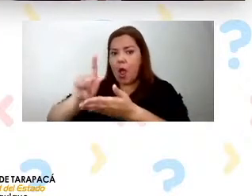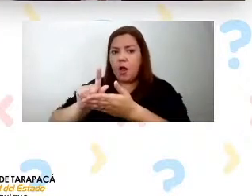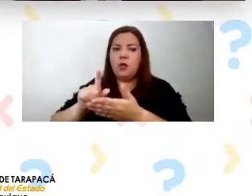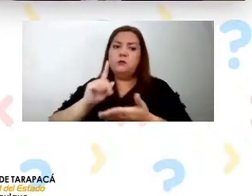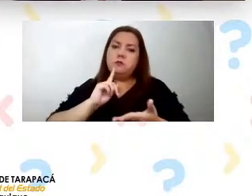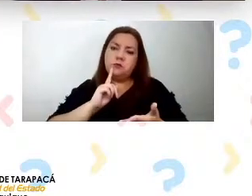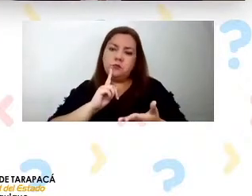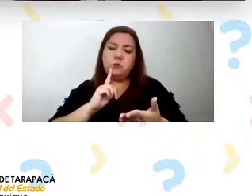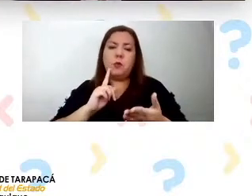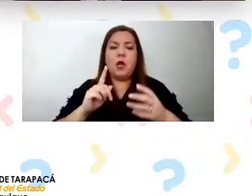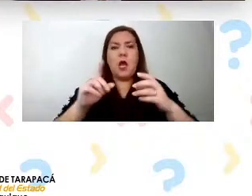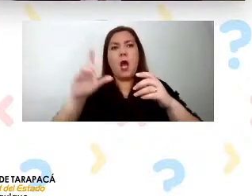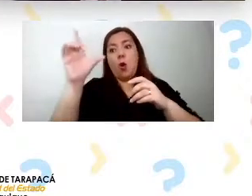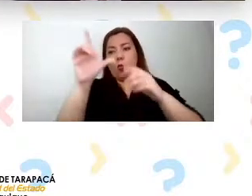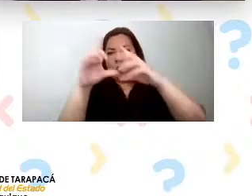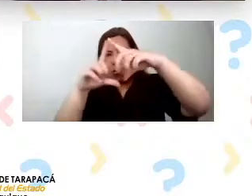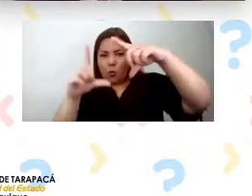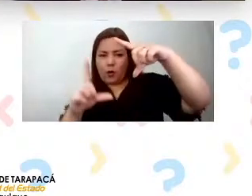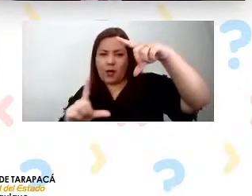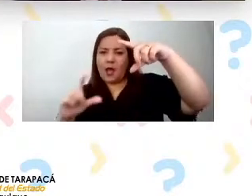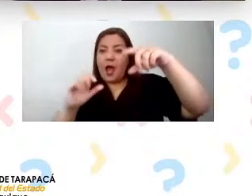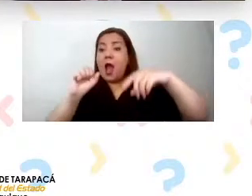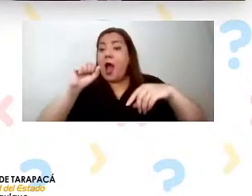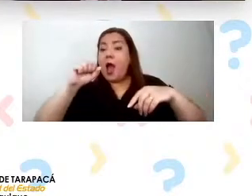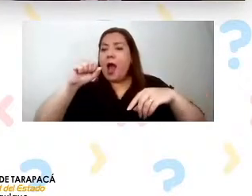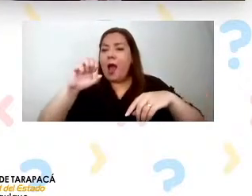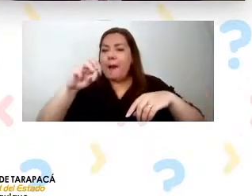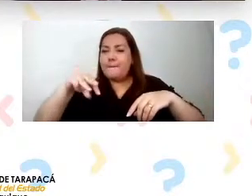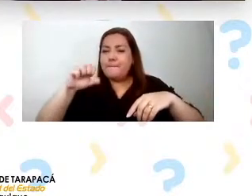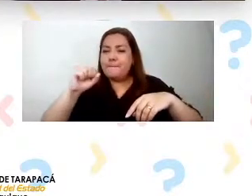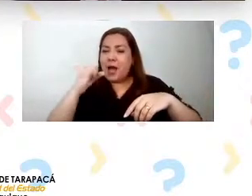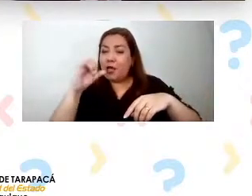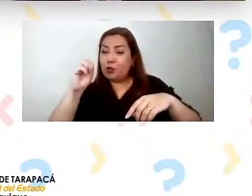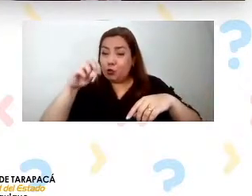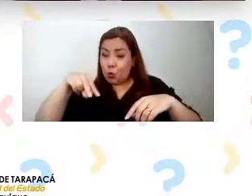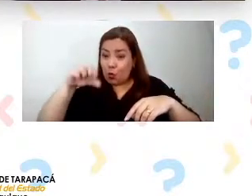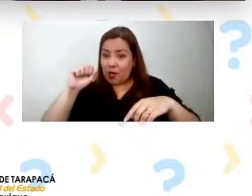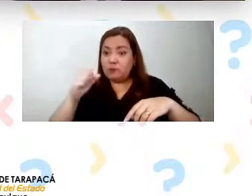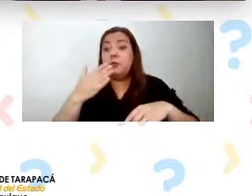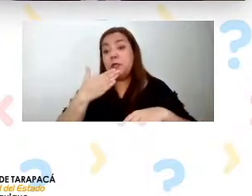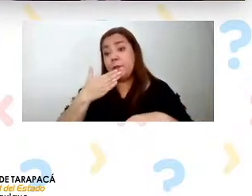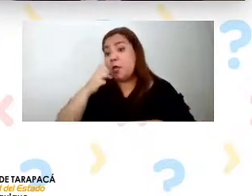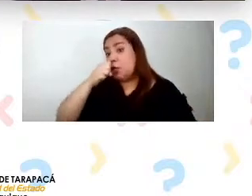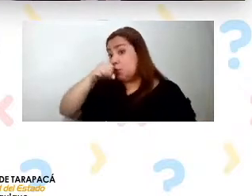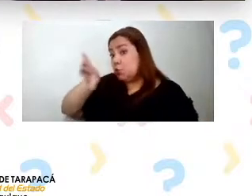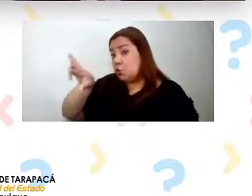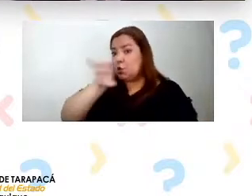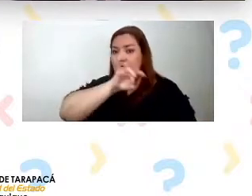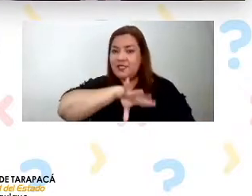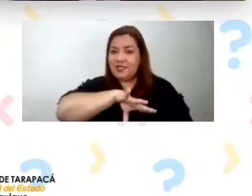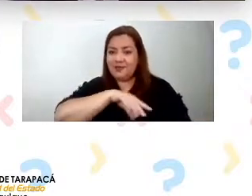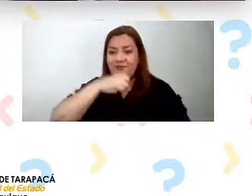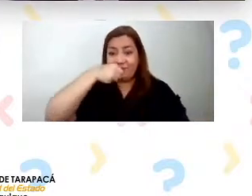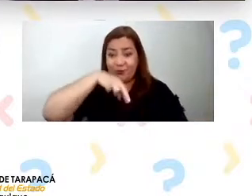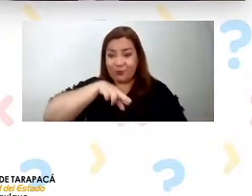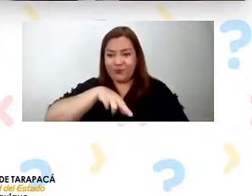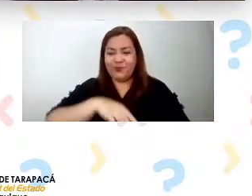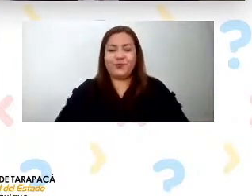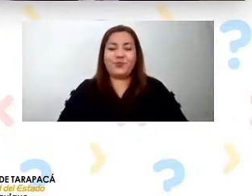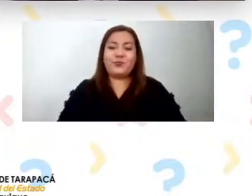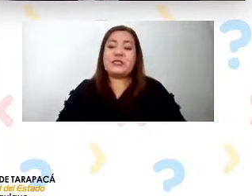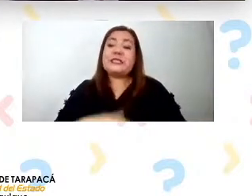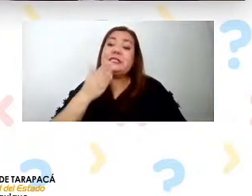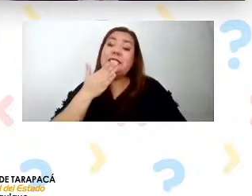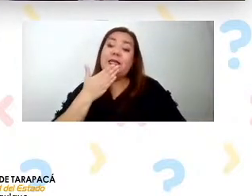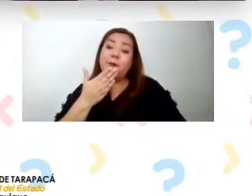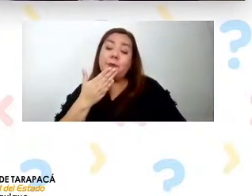la cuenca del Amazonas y, por ejemplo, en el sur de Chile. También existen zonas